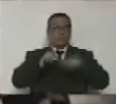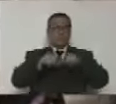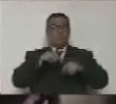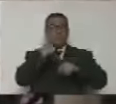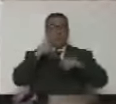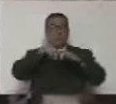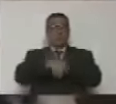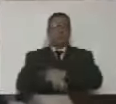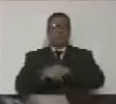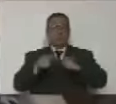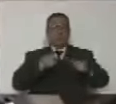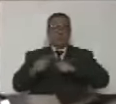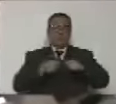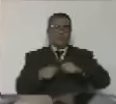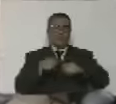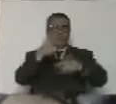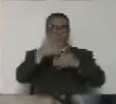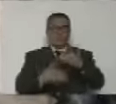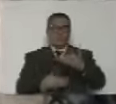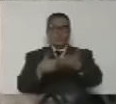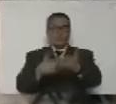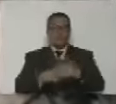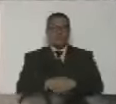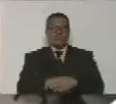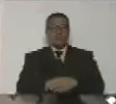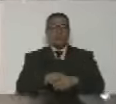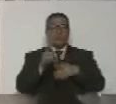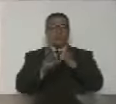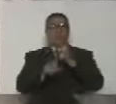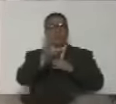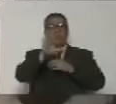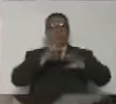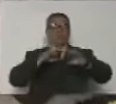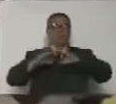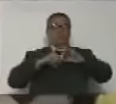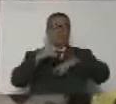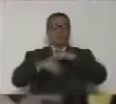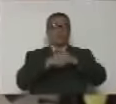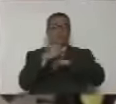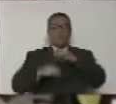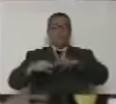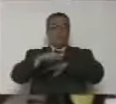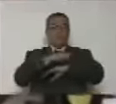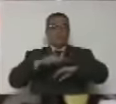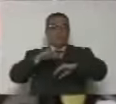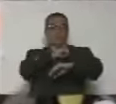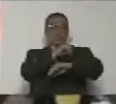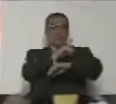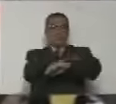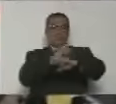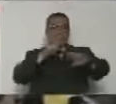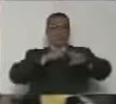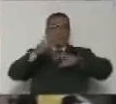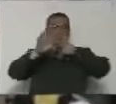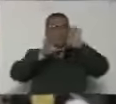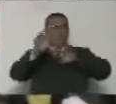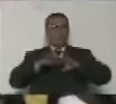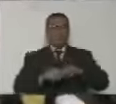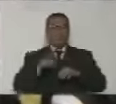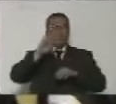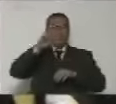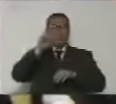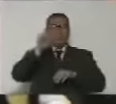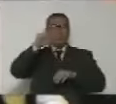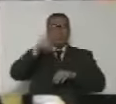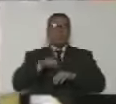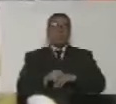Política Interior y de Contraloría los mencionados informes. Quinto, comunicación suscrita por el ministro de Poder Popular para Relaciones Exteriores, ciudadano Iván